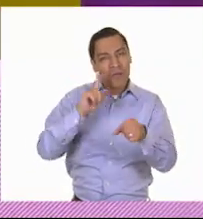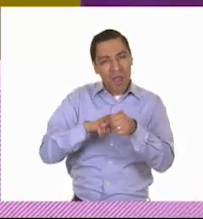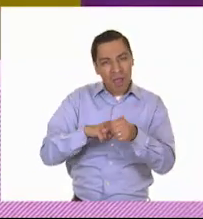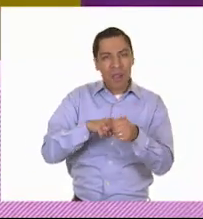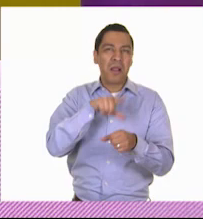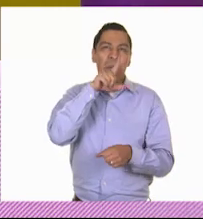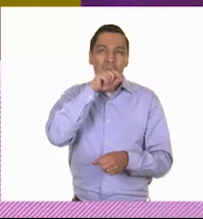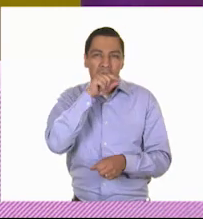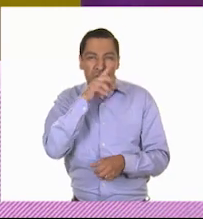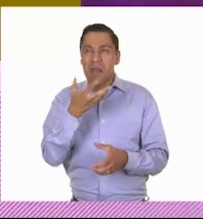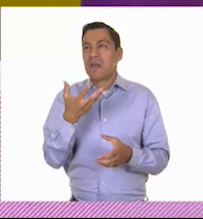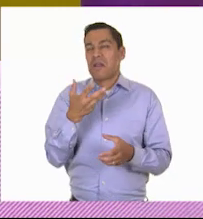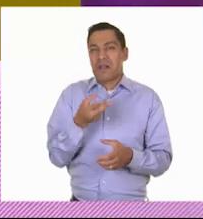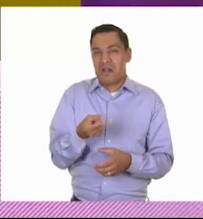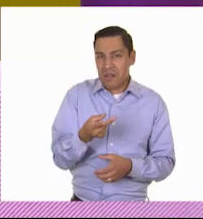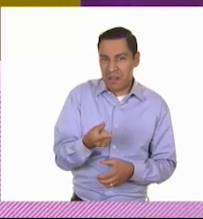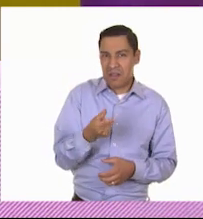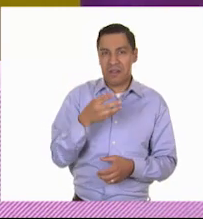mascotas.